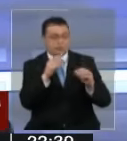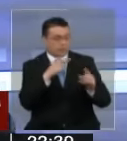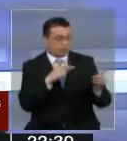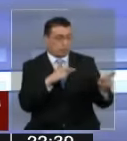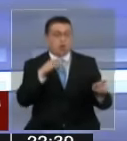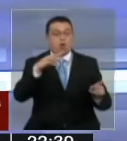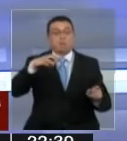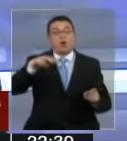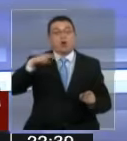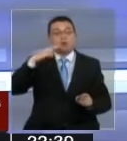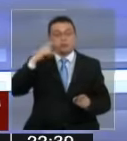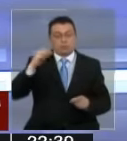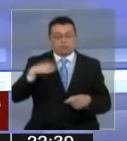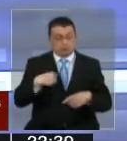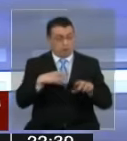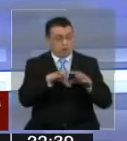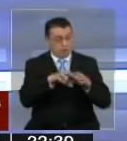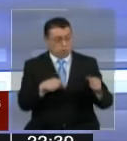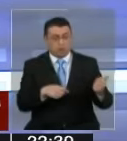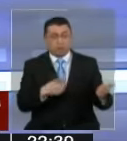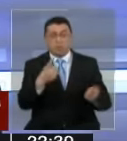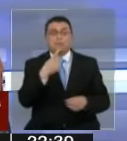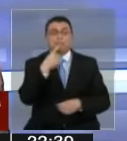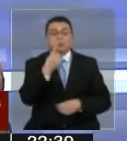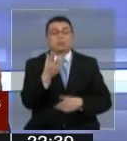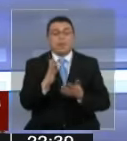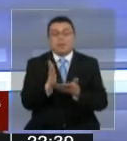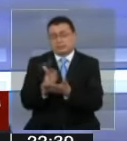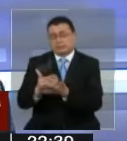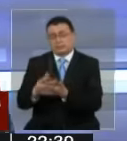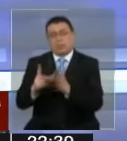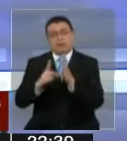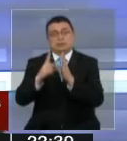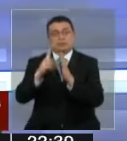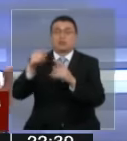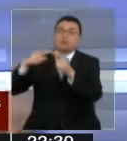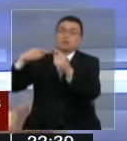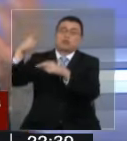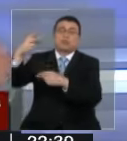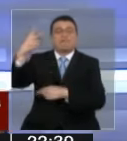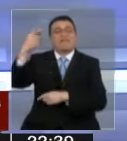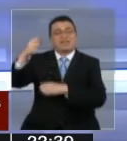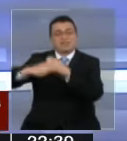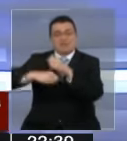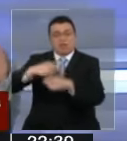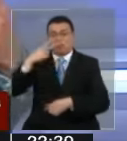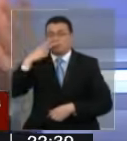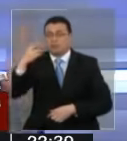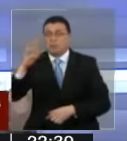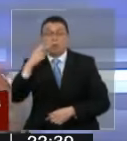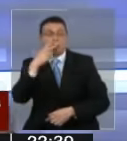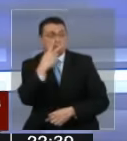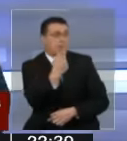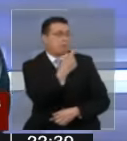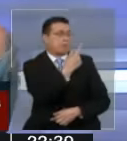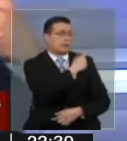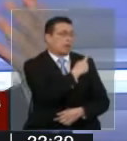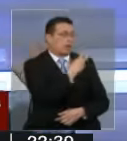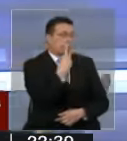Mónica. Yo estoy de acuerdo. Yo creo que hay una pregunta respecto a la estrategia de desarrollo para los próximos 20 años de Chile. Miramos para atrás, hemos sido muy